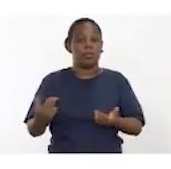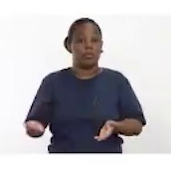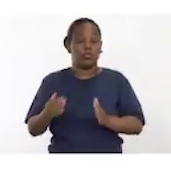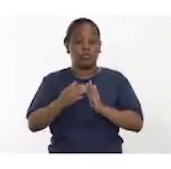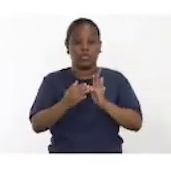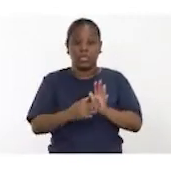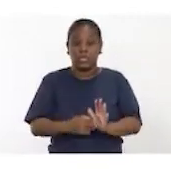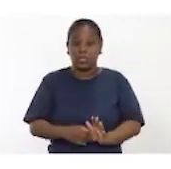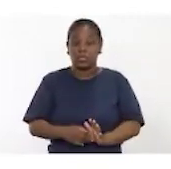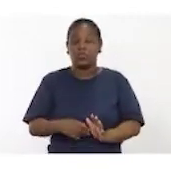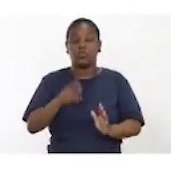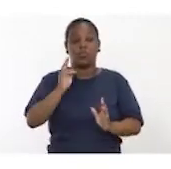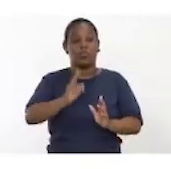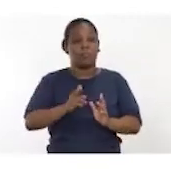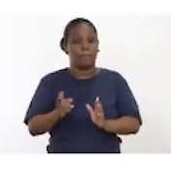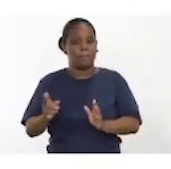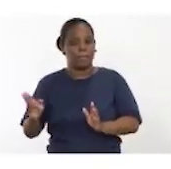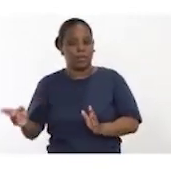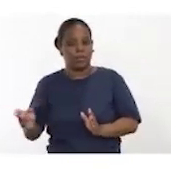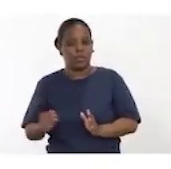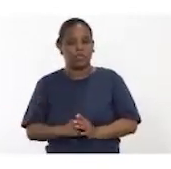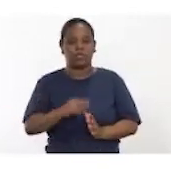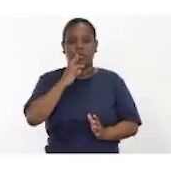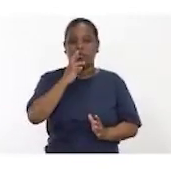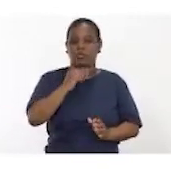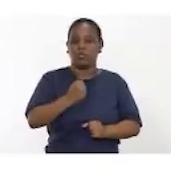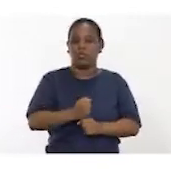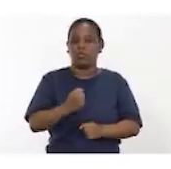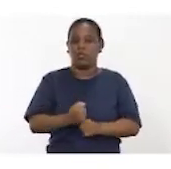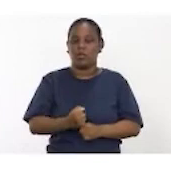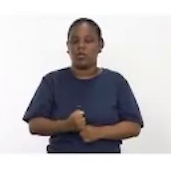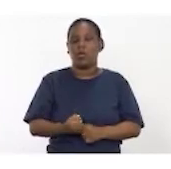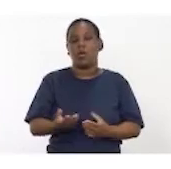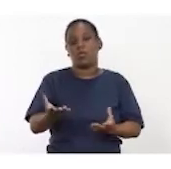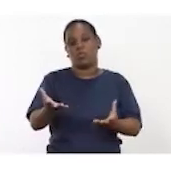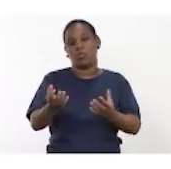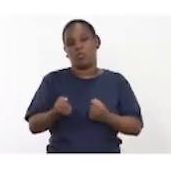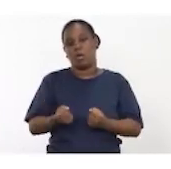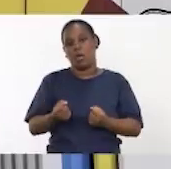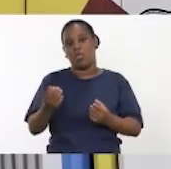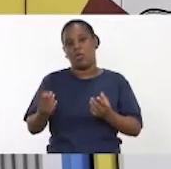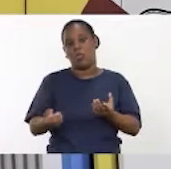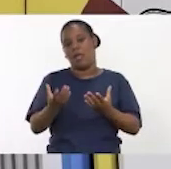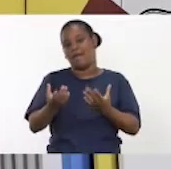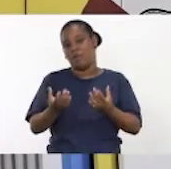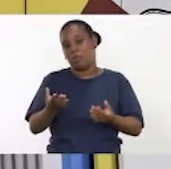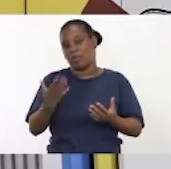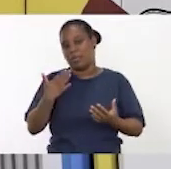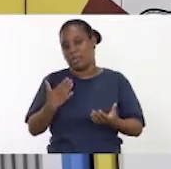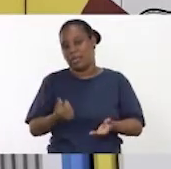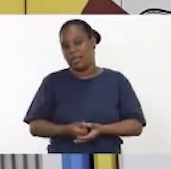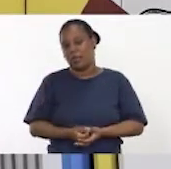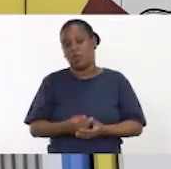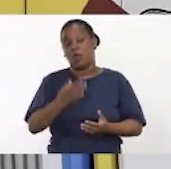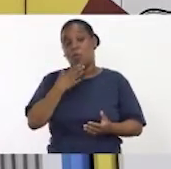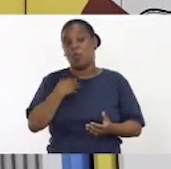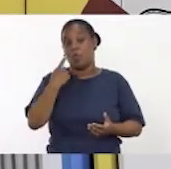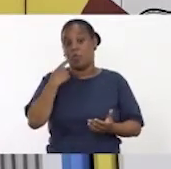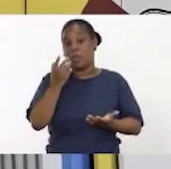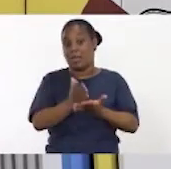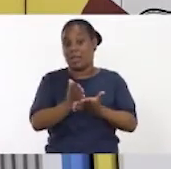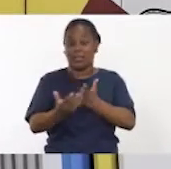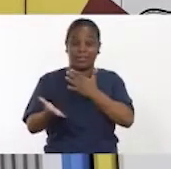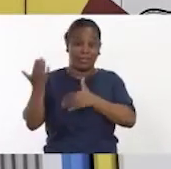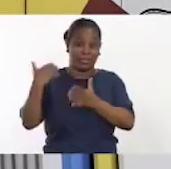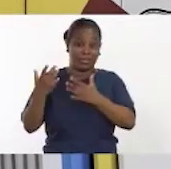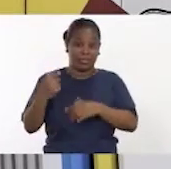cuyo único resultado sea la obtención de trabajo a cuenta del calor tomado en una fuente. Y como habíamos visto en clases